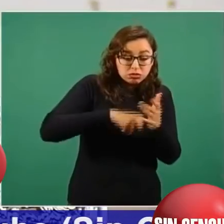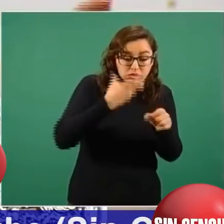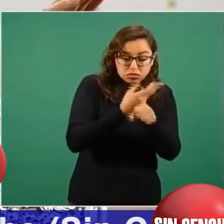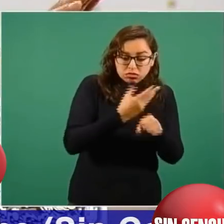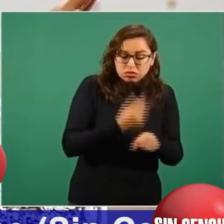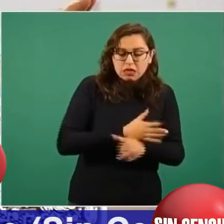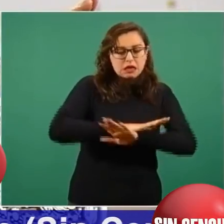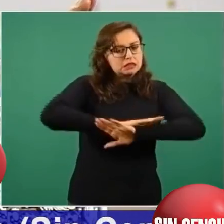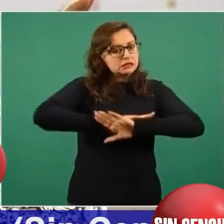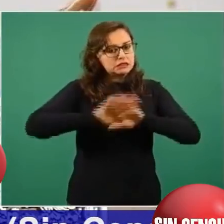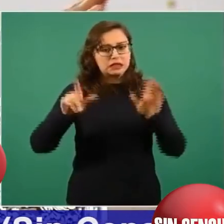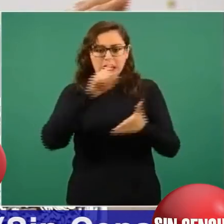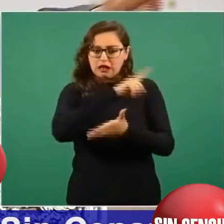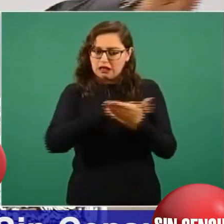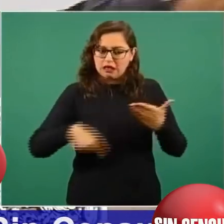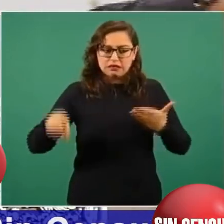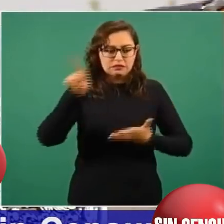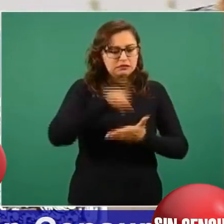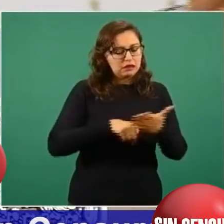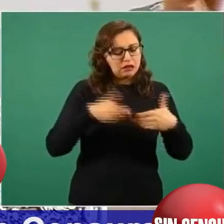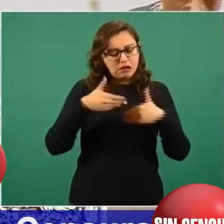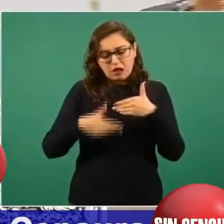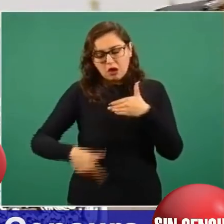Entonces, vamos a seguir